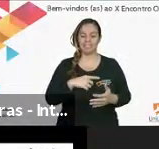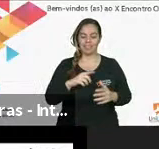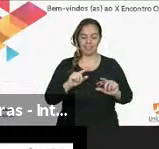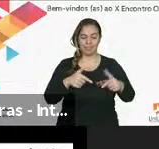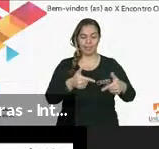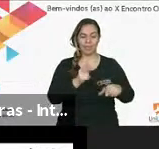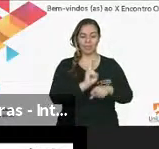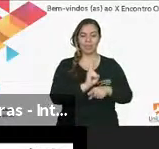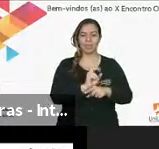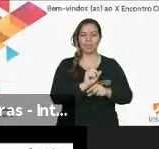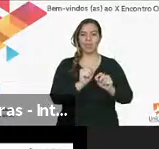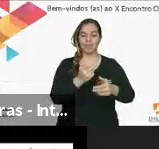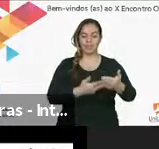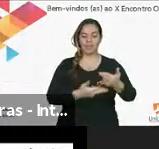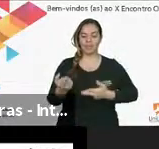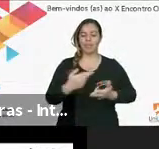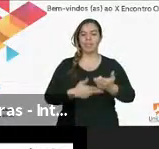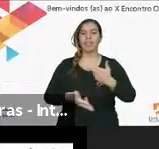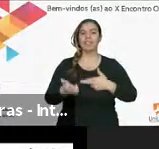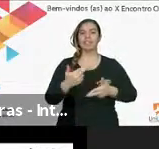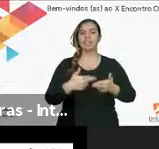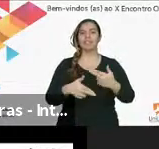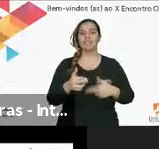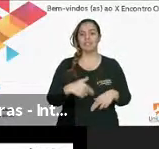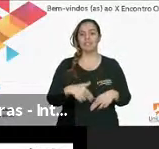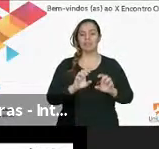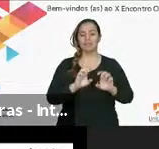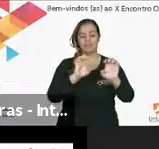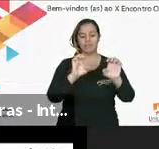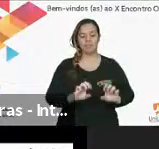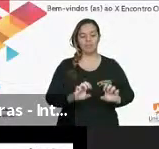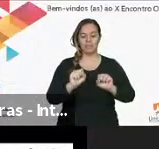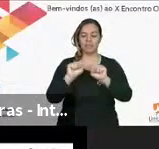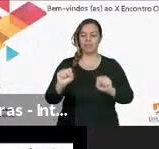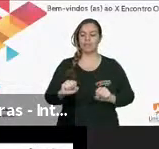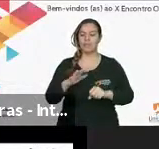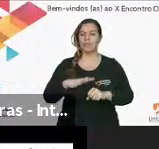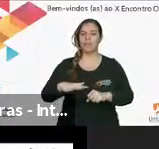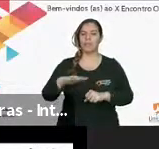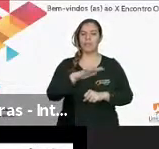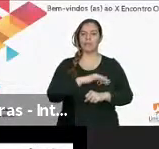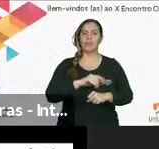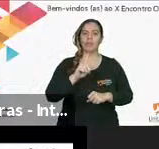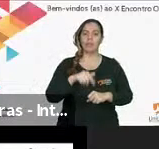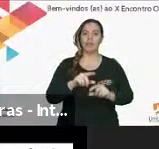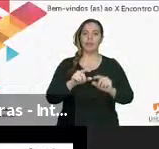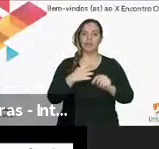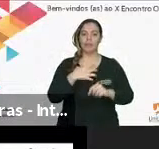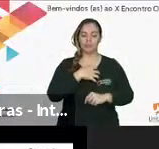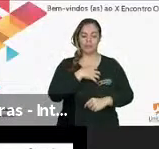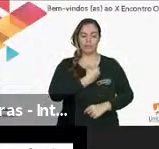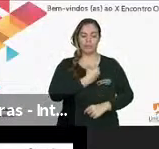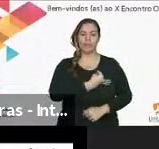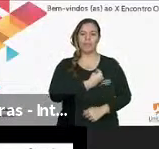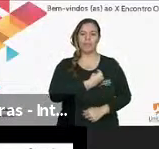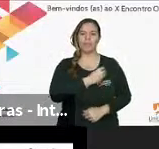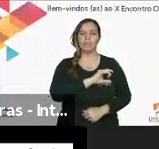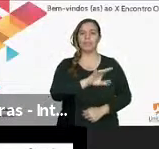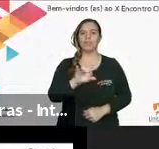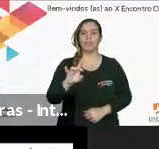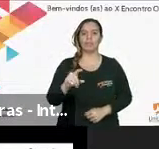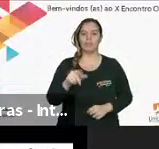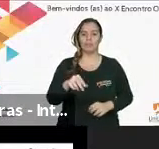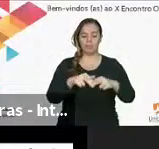la relación de correspondencia estructural entre el sistema y el entorno es una condición de existencia de este sistema dinámico